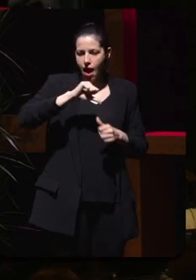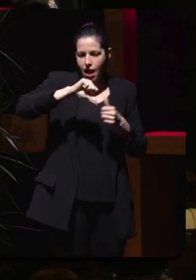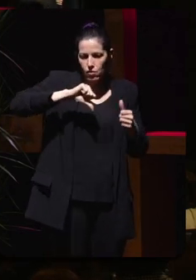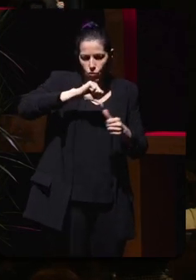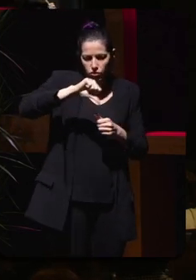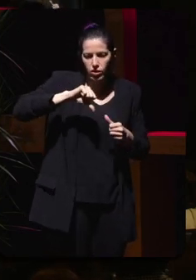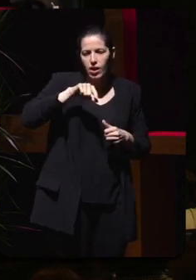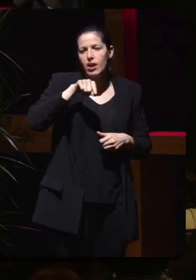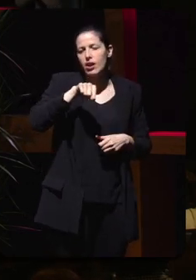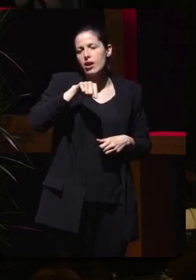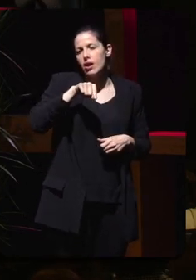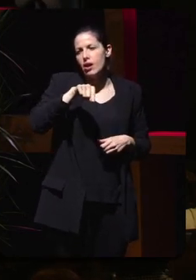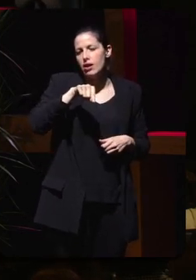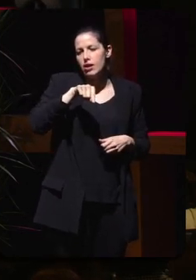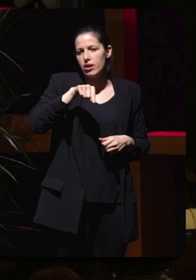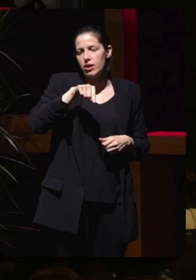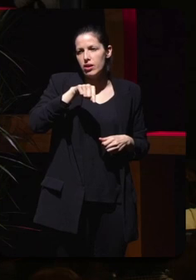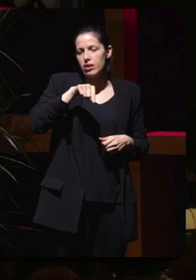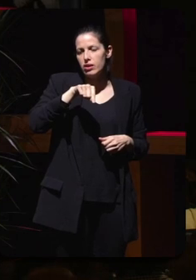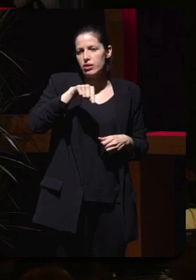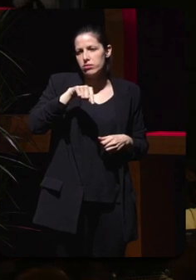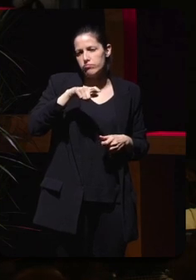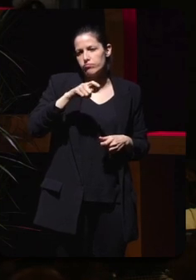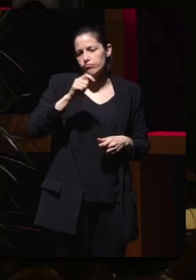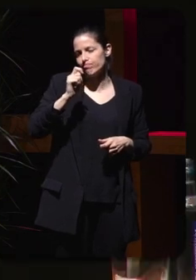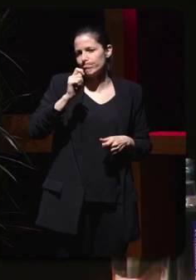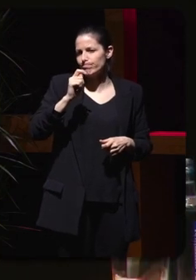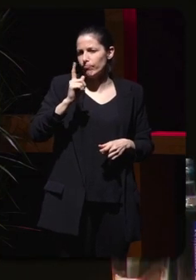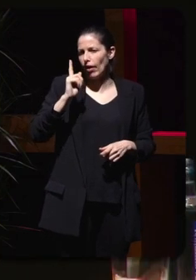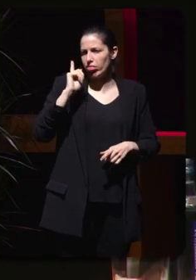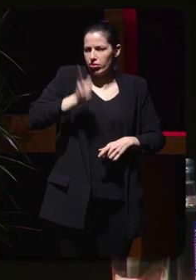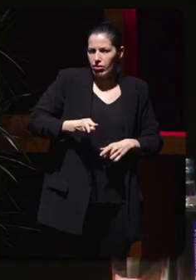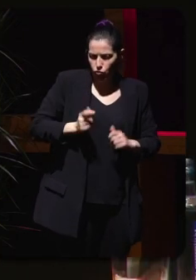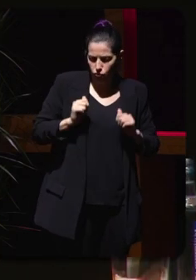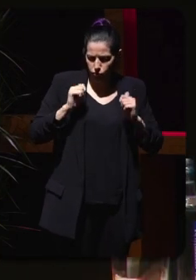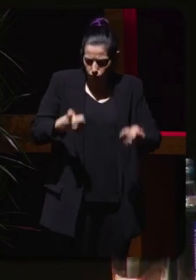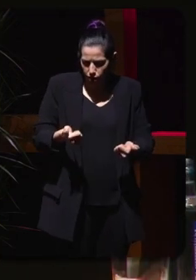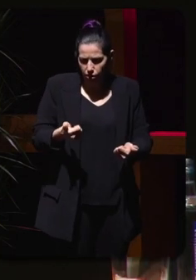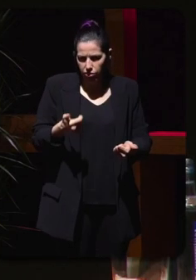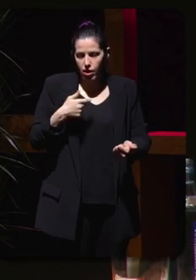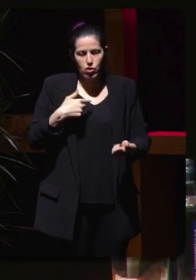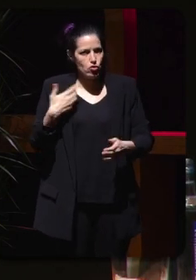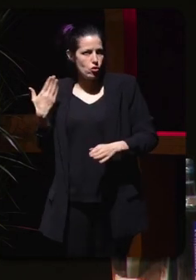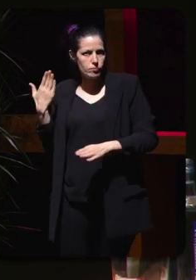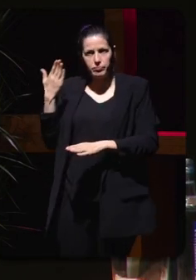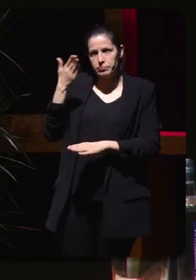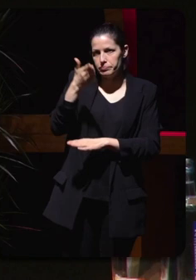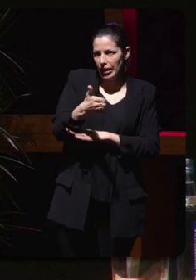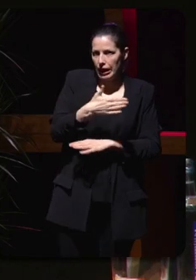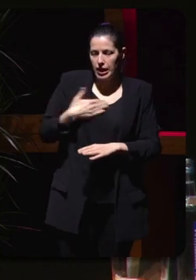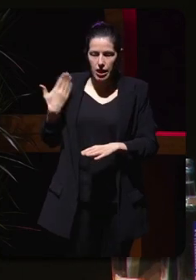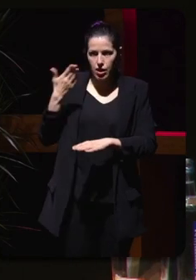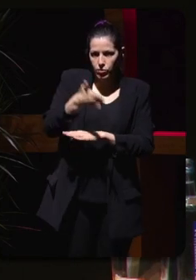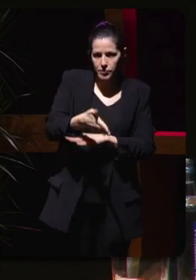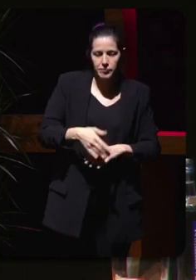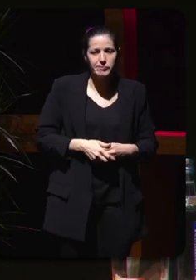comunicaciones, como sabéis, no eran como ahora, nos enteramos de que ha habido golpe de Estado, no se sabe cuál es la situación, etcétera, pero evidentemente yo me voy corriendo a decir, quiero ir a Guinea.